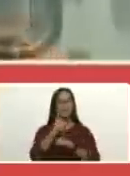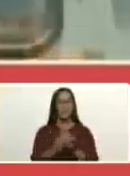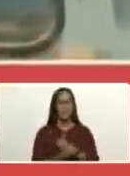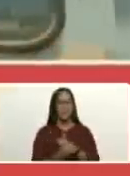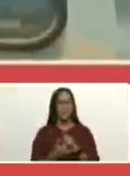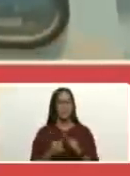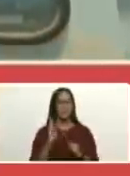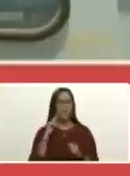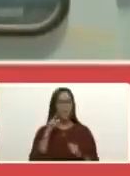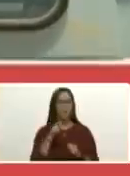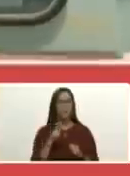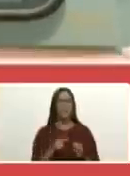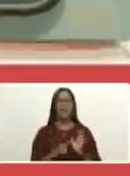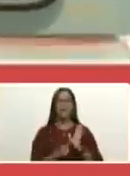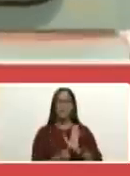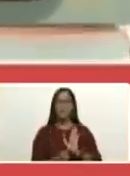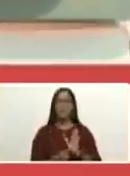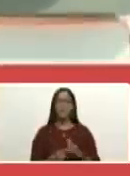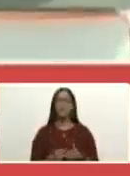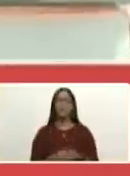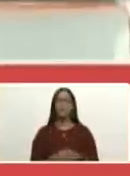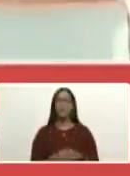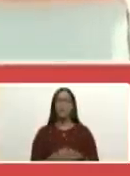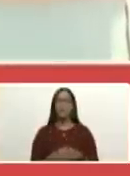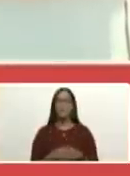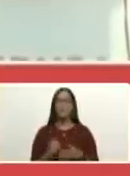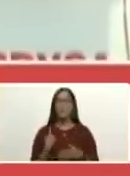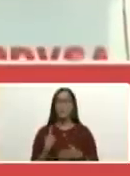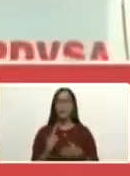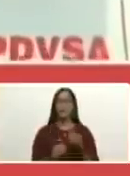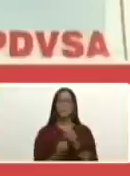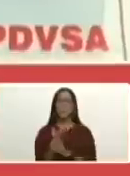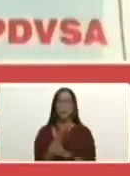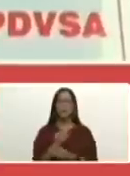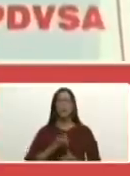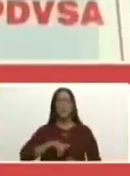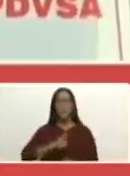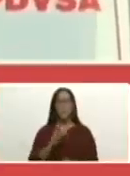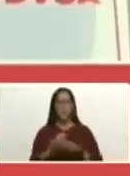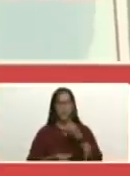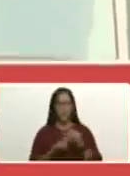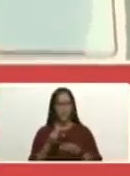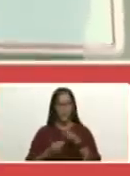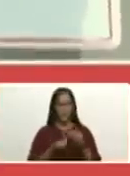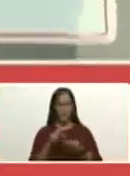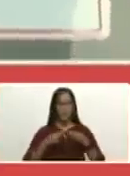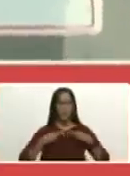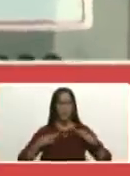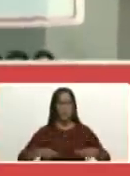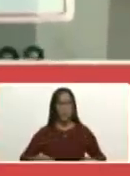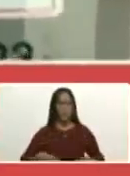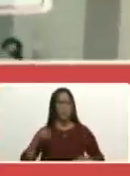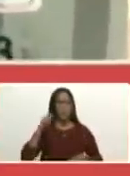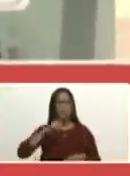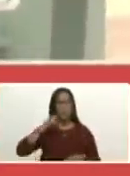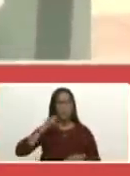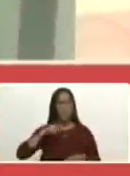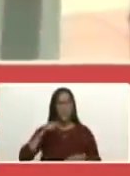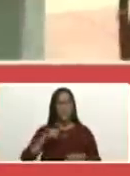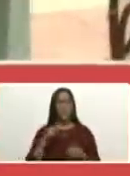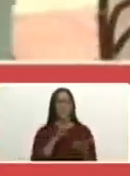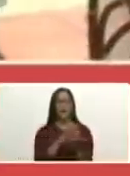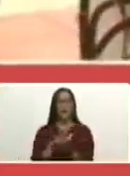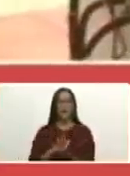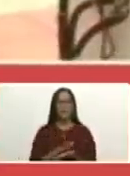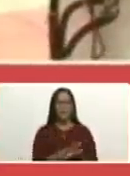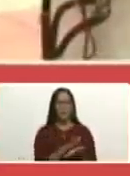que usted ha indicado en este primero de mayo y pudiéramos entonces generar los recursos necesarios para la